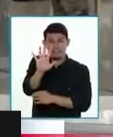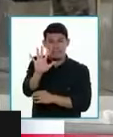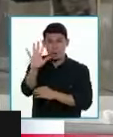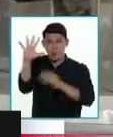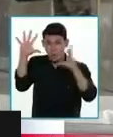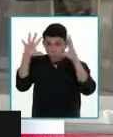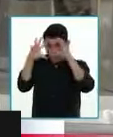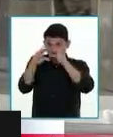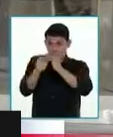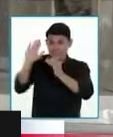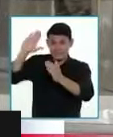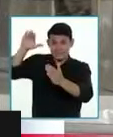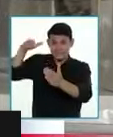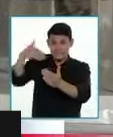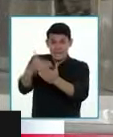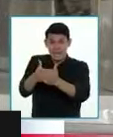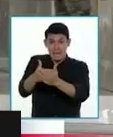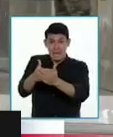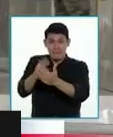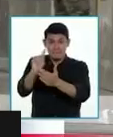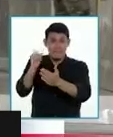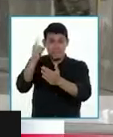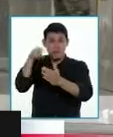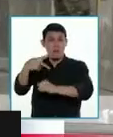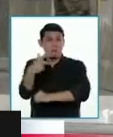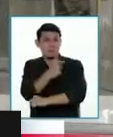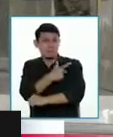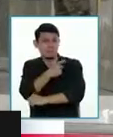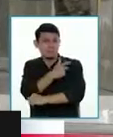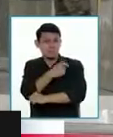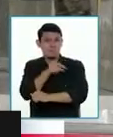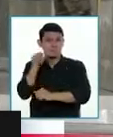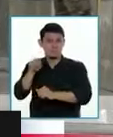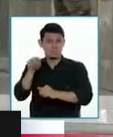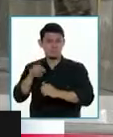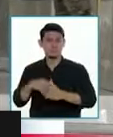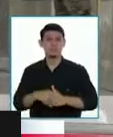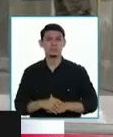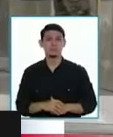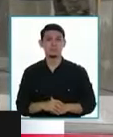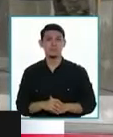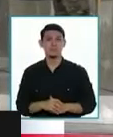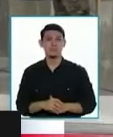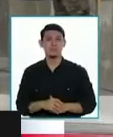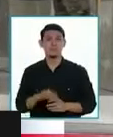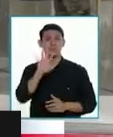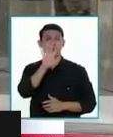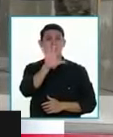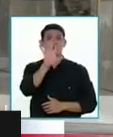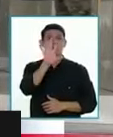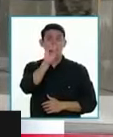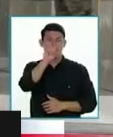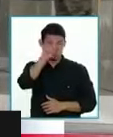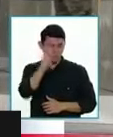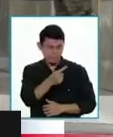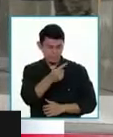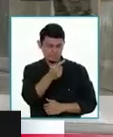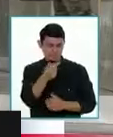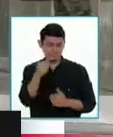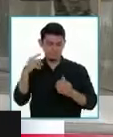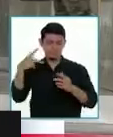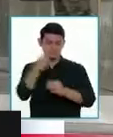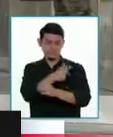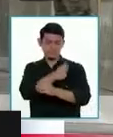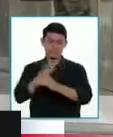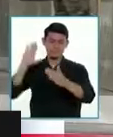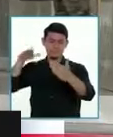noche, llega el primer lote de vacunas de Pfizer. 50.000 vacunas llegarán el día